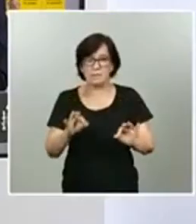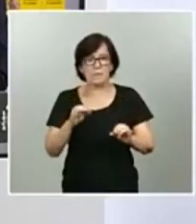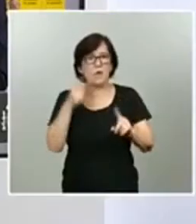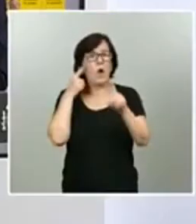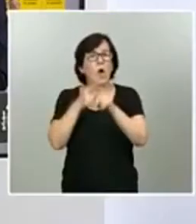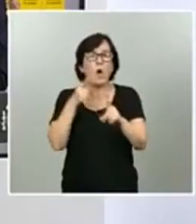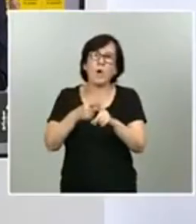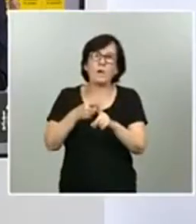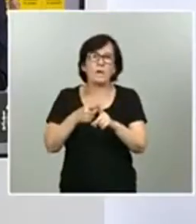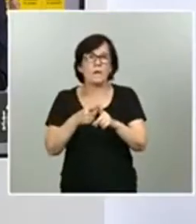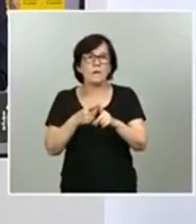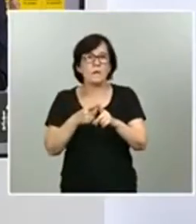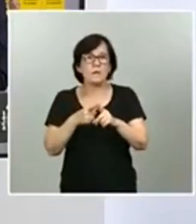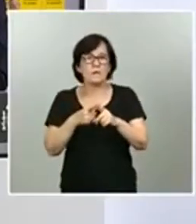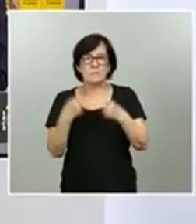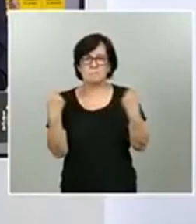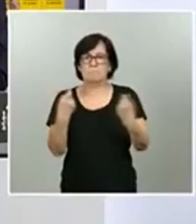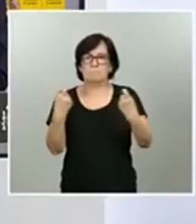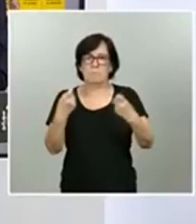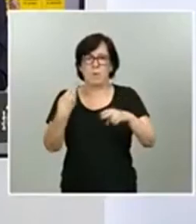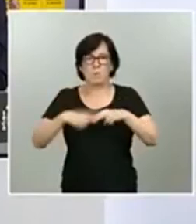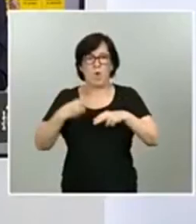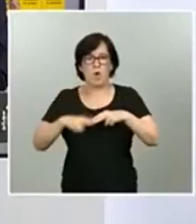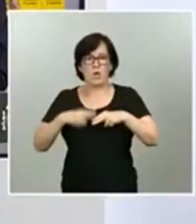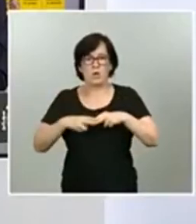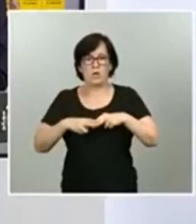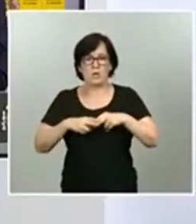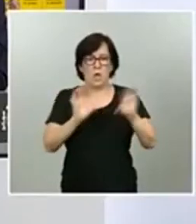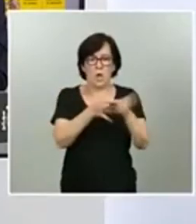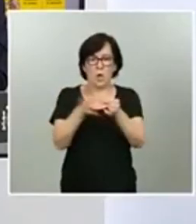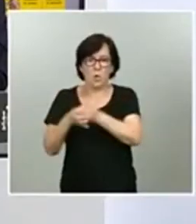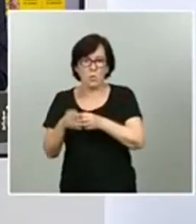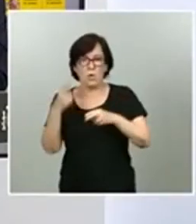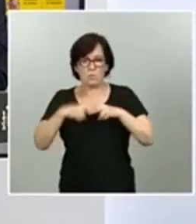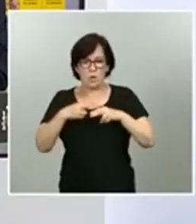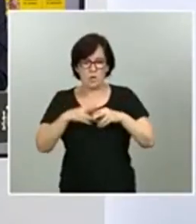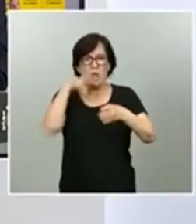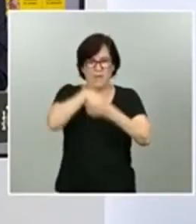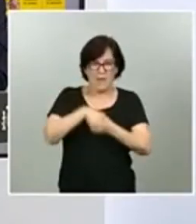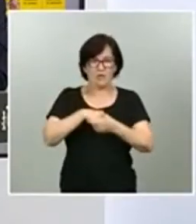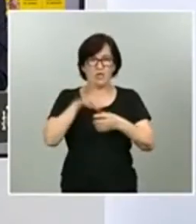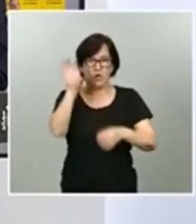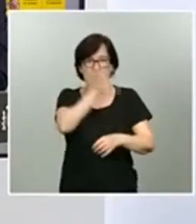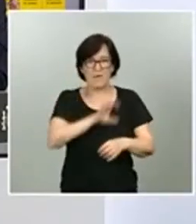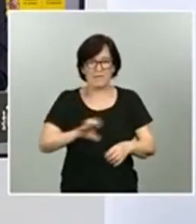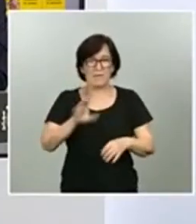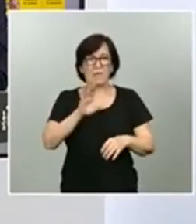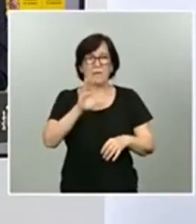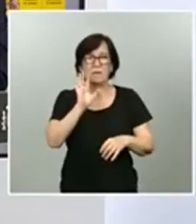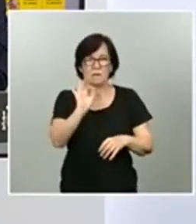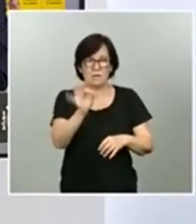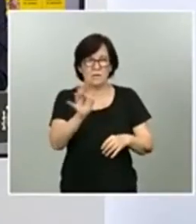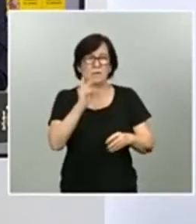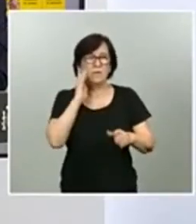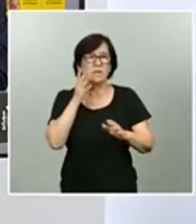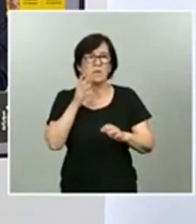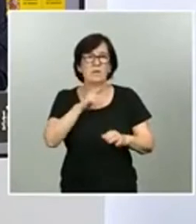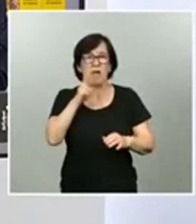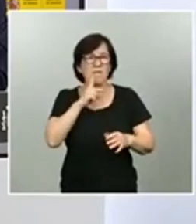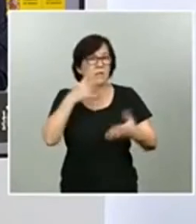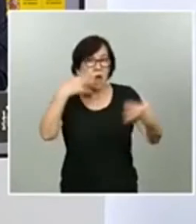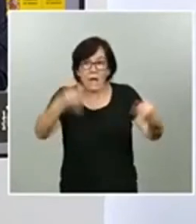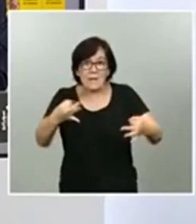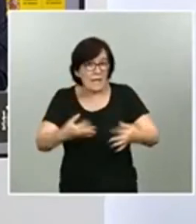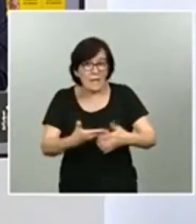de confrontación política entre partidos dentro de los países, porque efectivamente estamos hablando de una realidad en